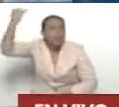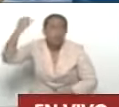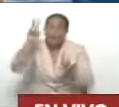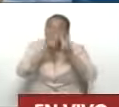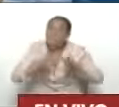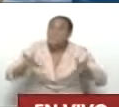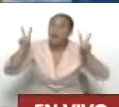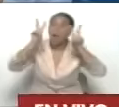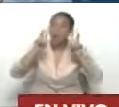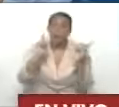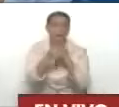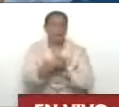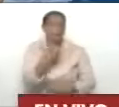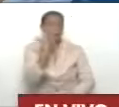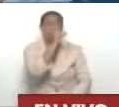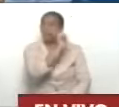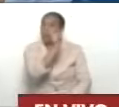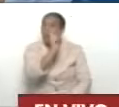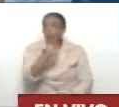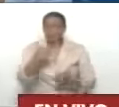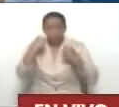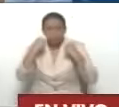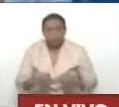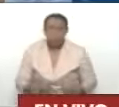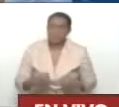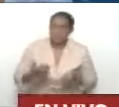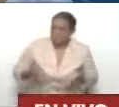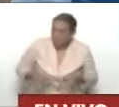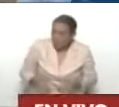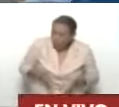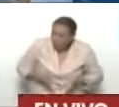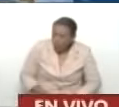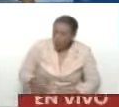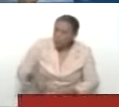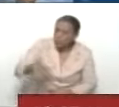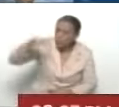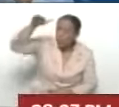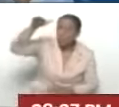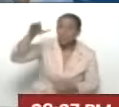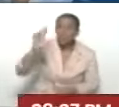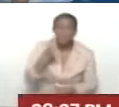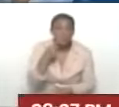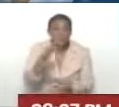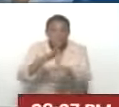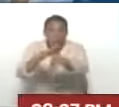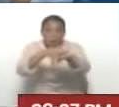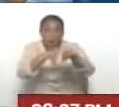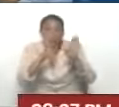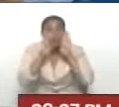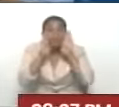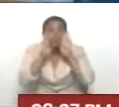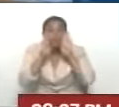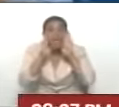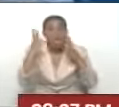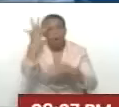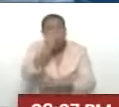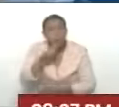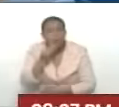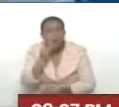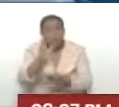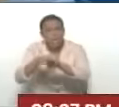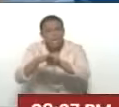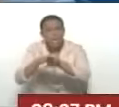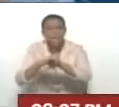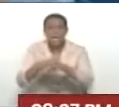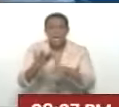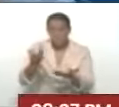valores, a lo que uno ha sido. Y yo le digo a esa juventud, nosotros, estos